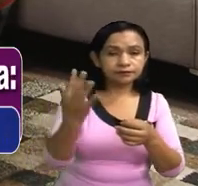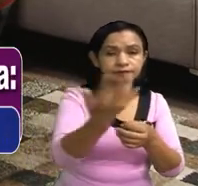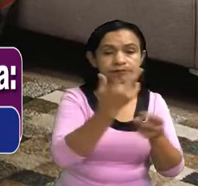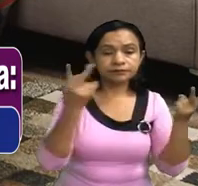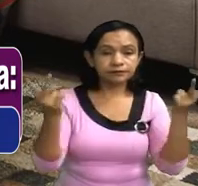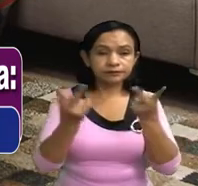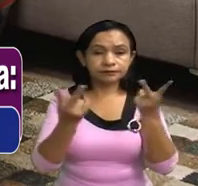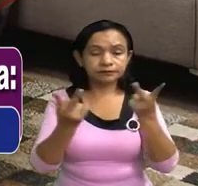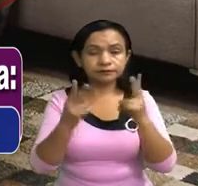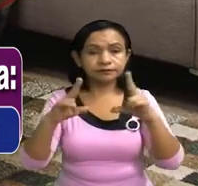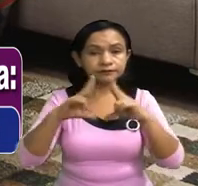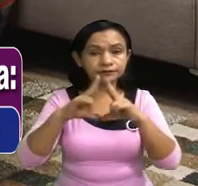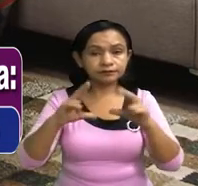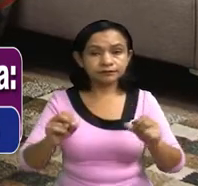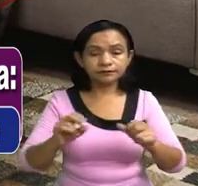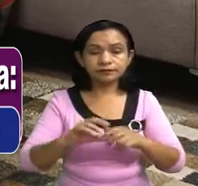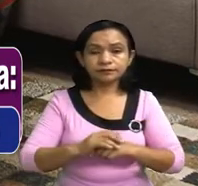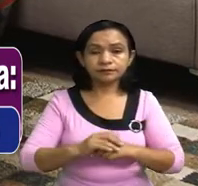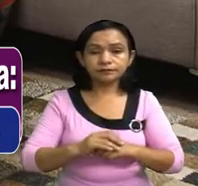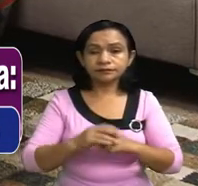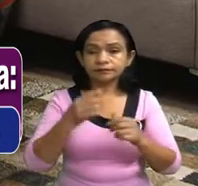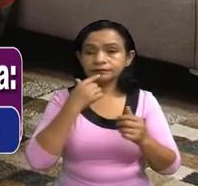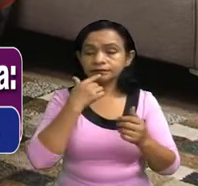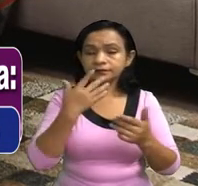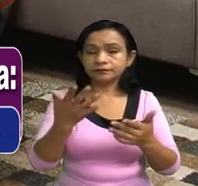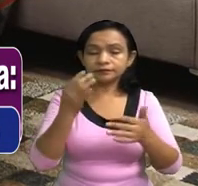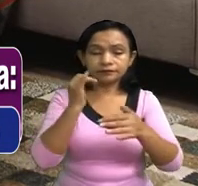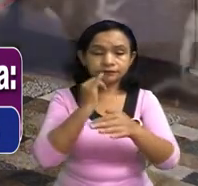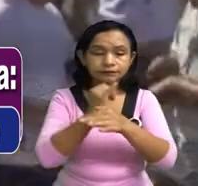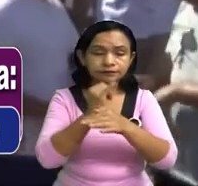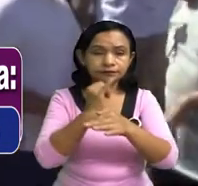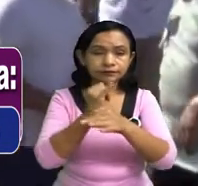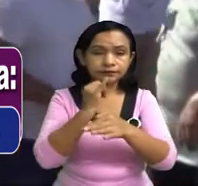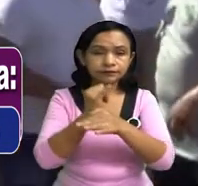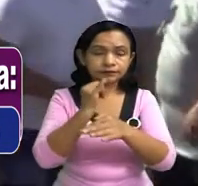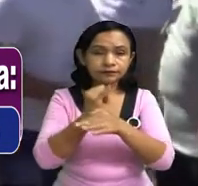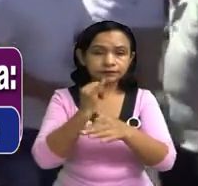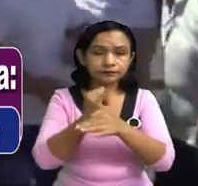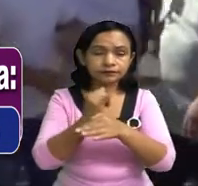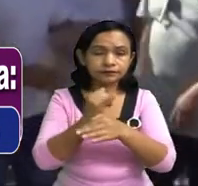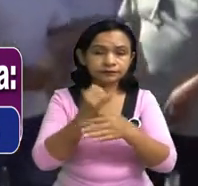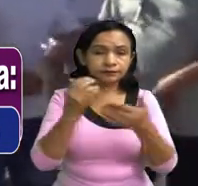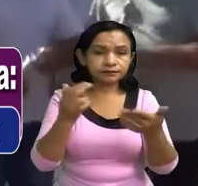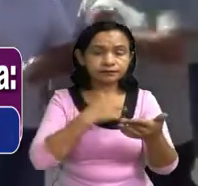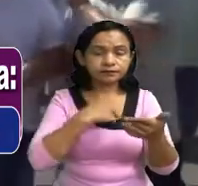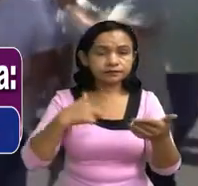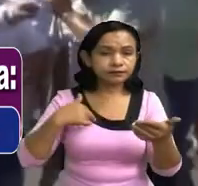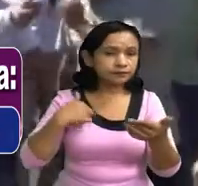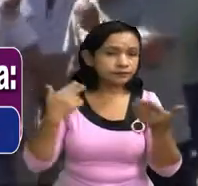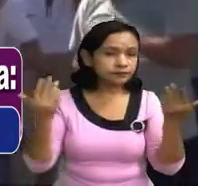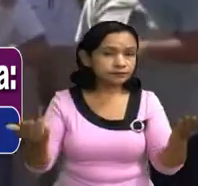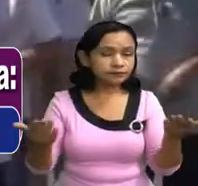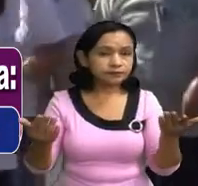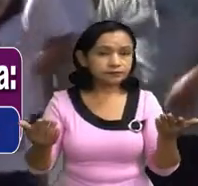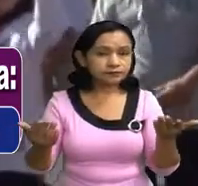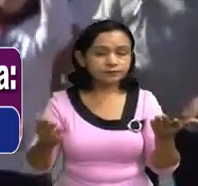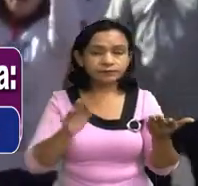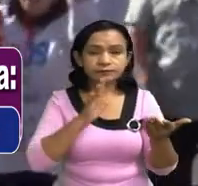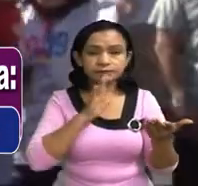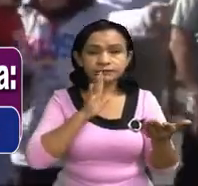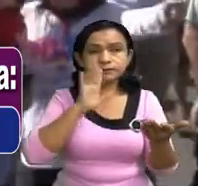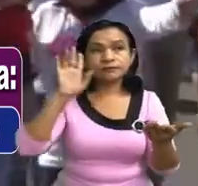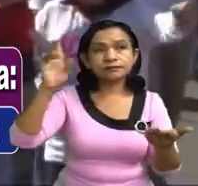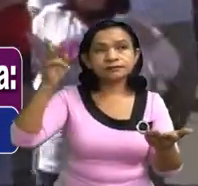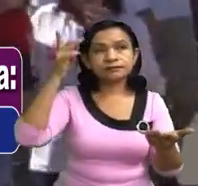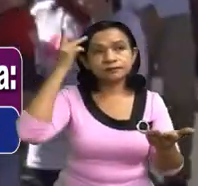nicaragüenses. ¿Por qué la Iglesia Católica ha generado con sus discursos